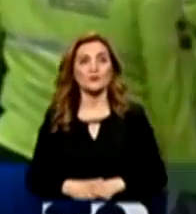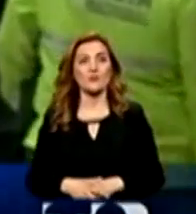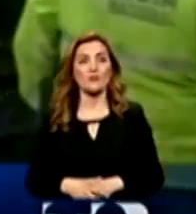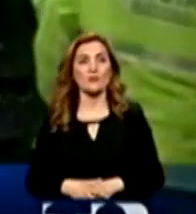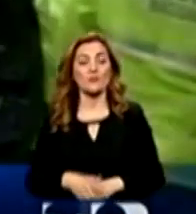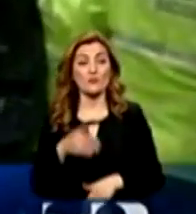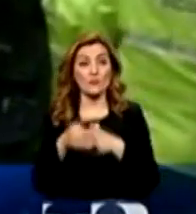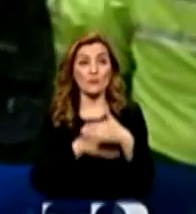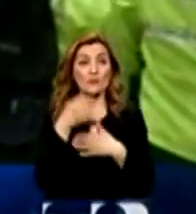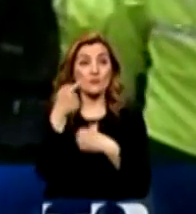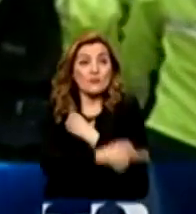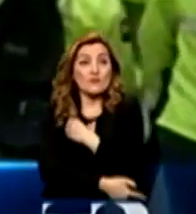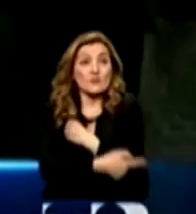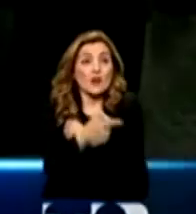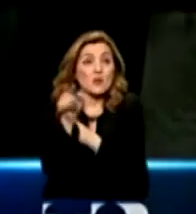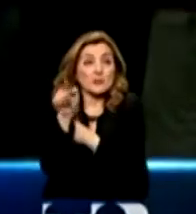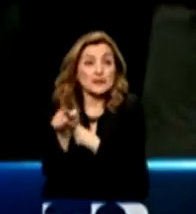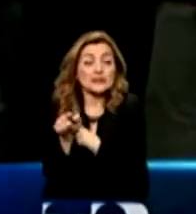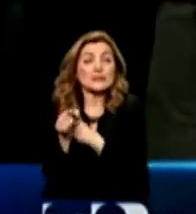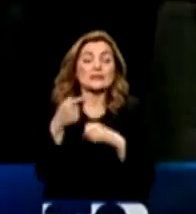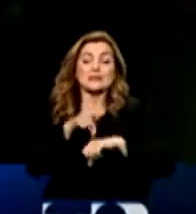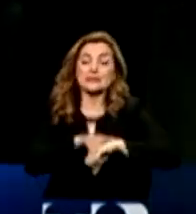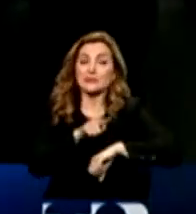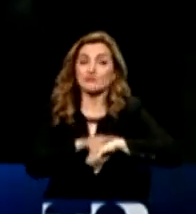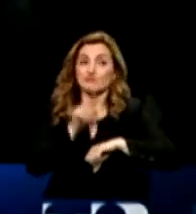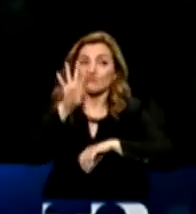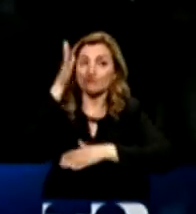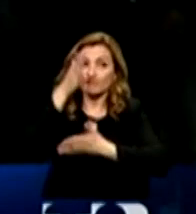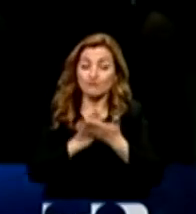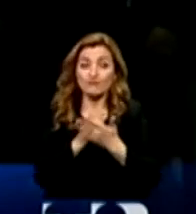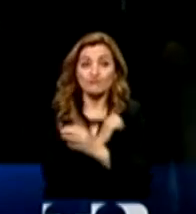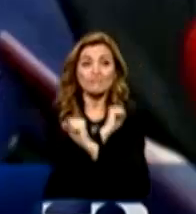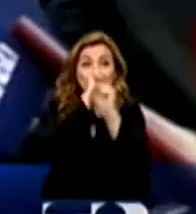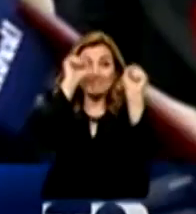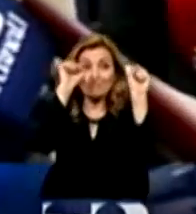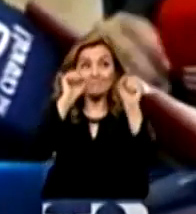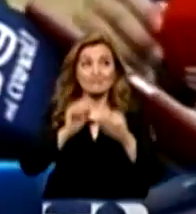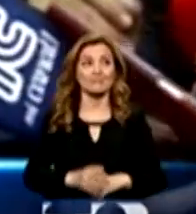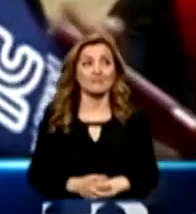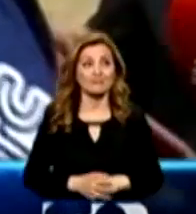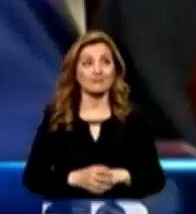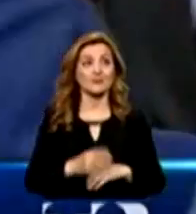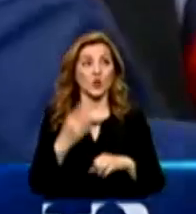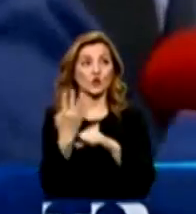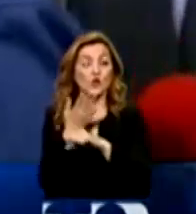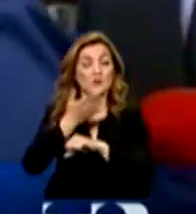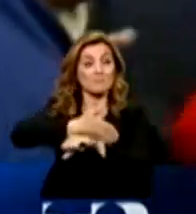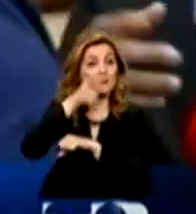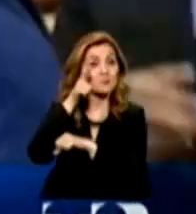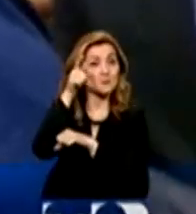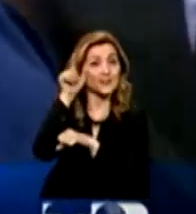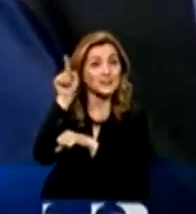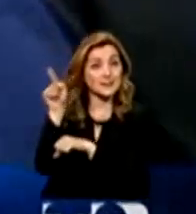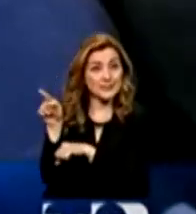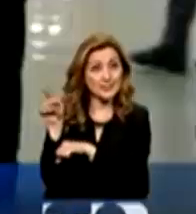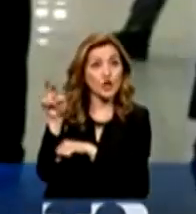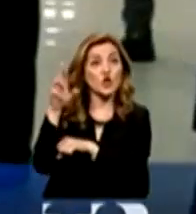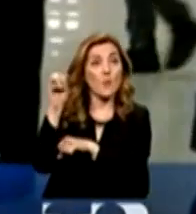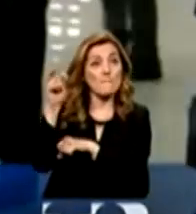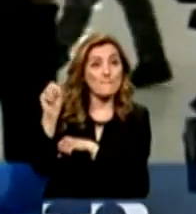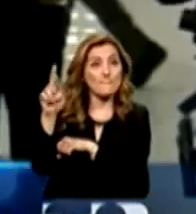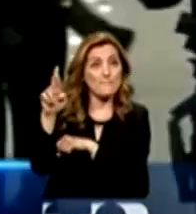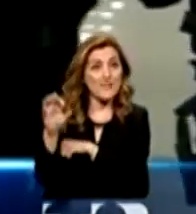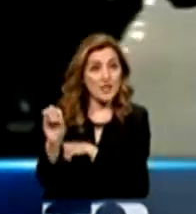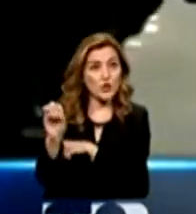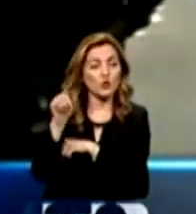La audiencia de formulación de cargos empezó cerca de las 4:30 de la mañana. 4 horas después, el fiscal del caso, Walter Romero, dio a